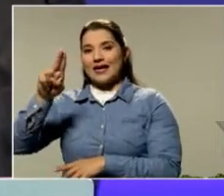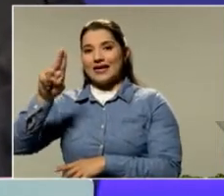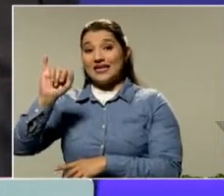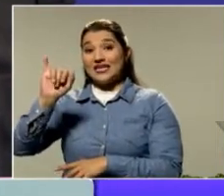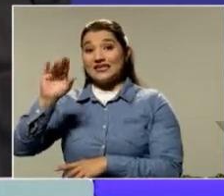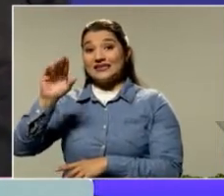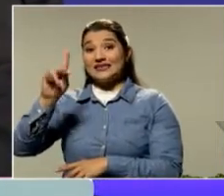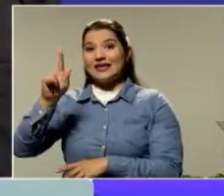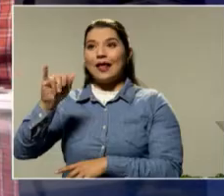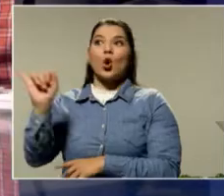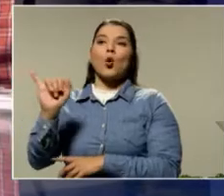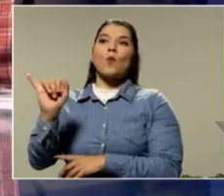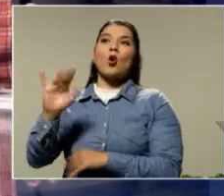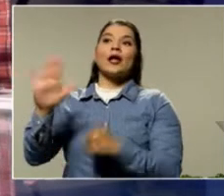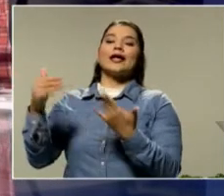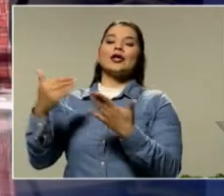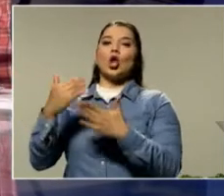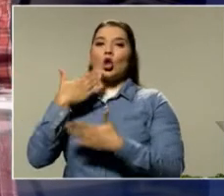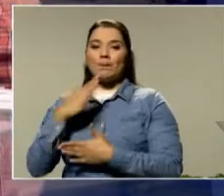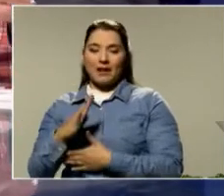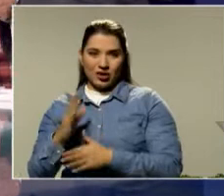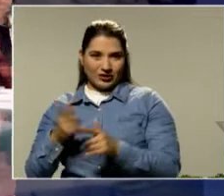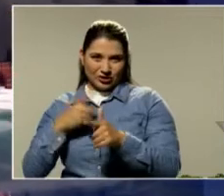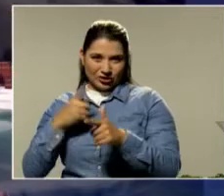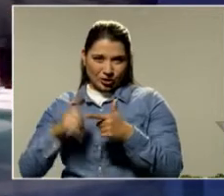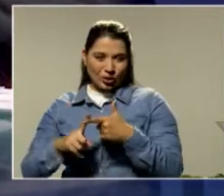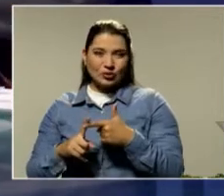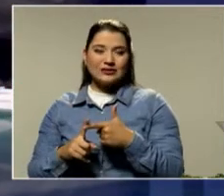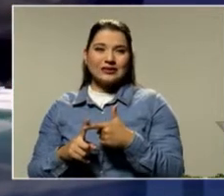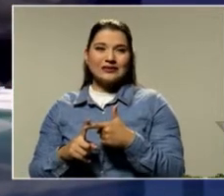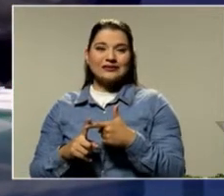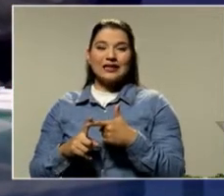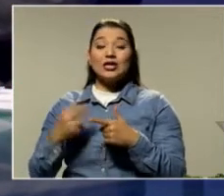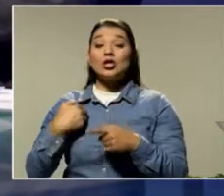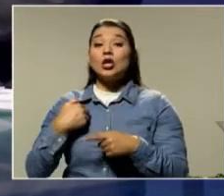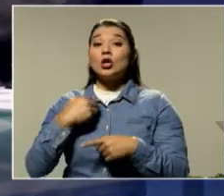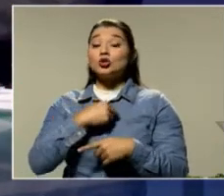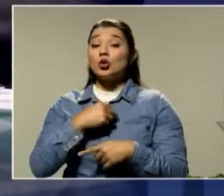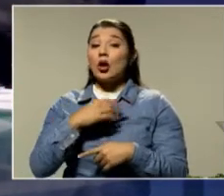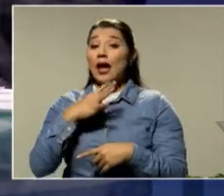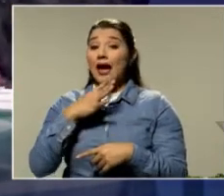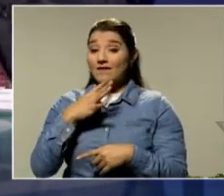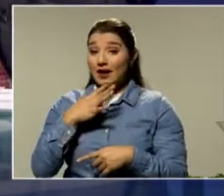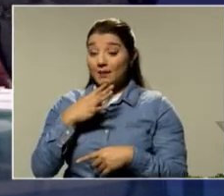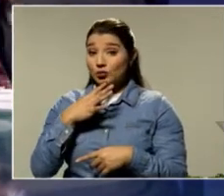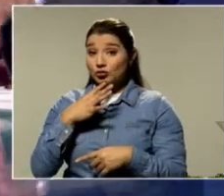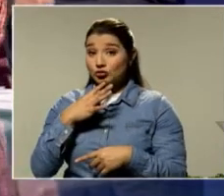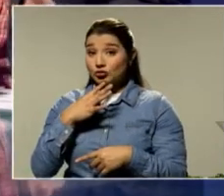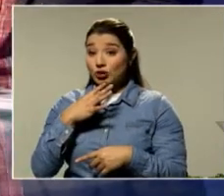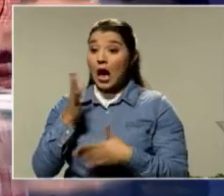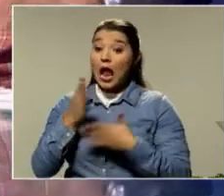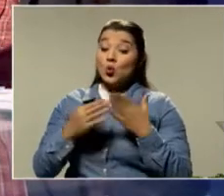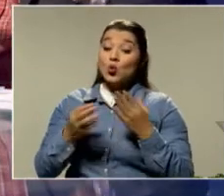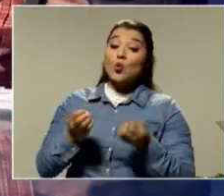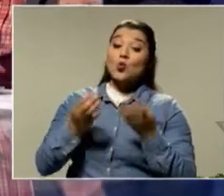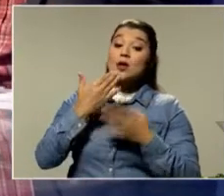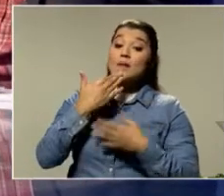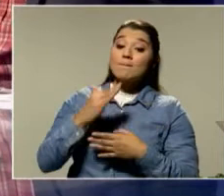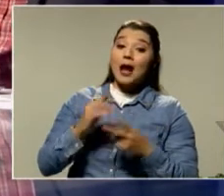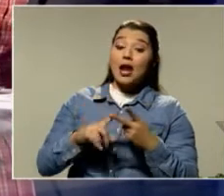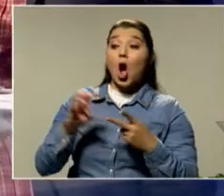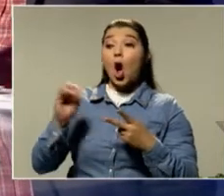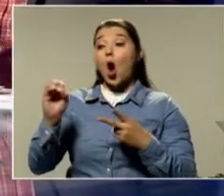todo, está uno hablando de plaguicidas que son muy dañinos y otros que ya están